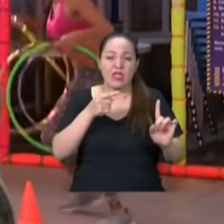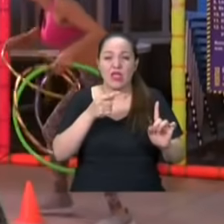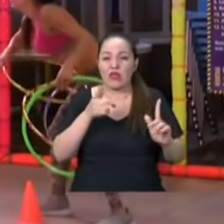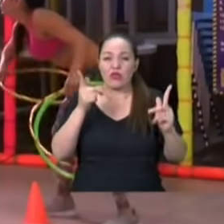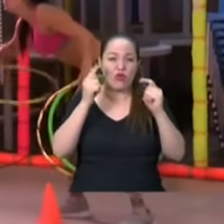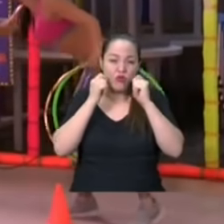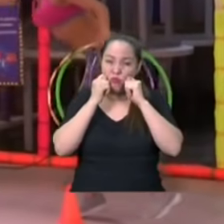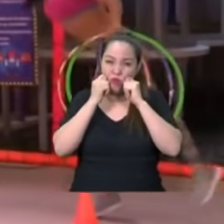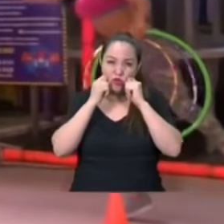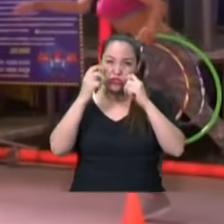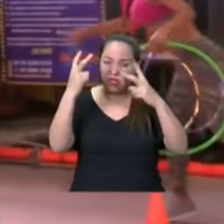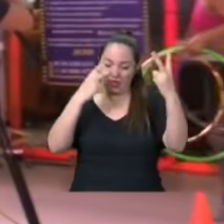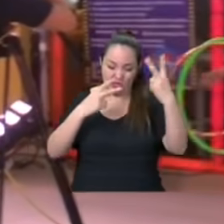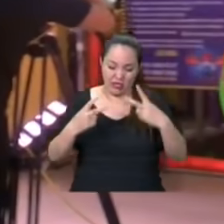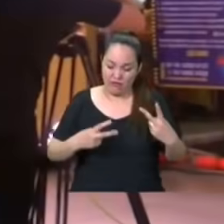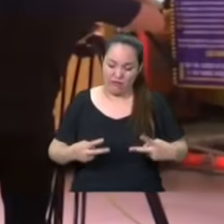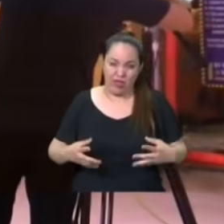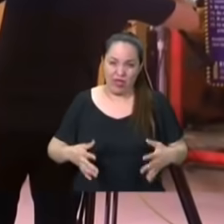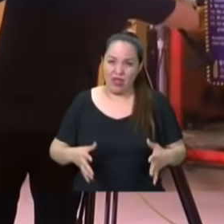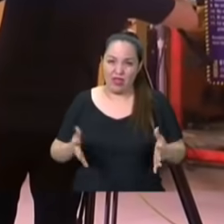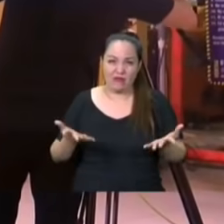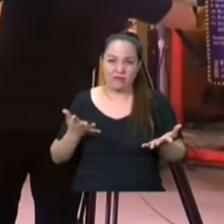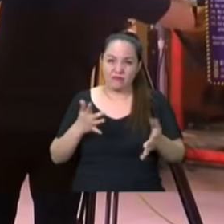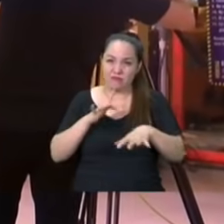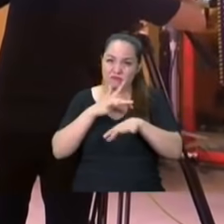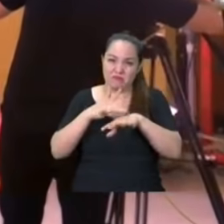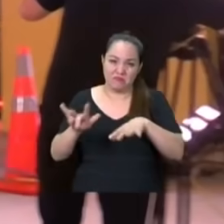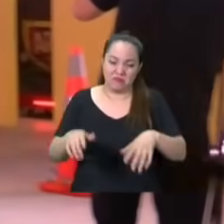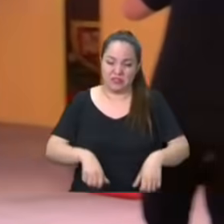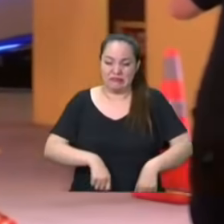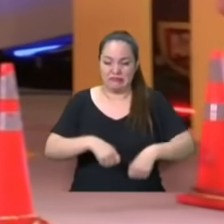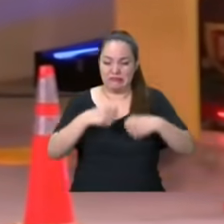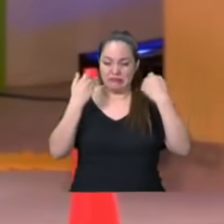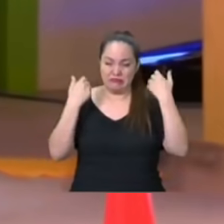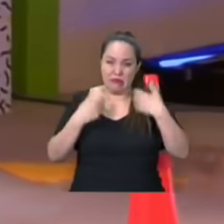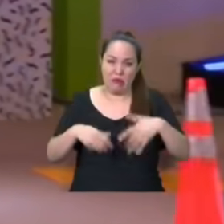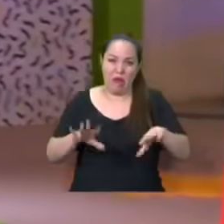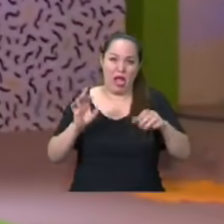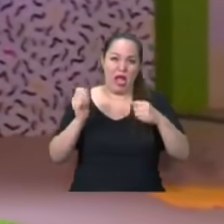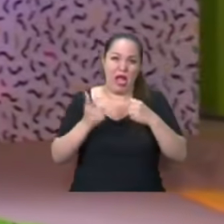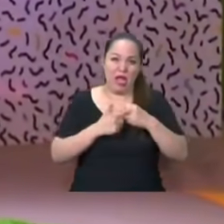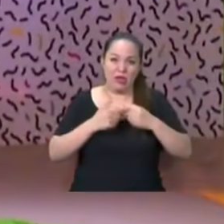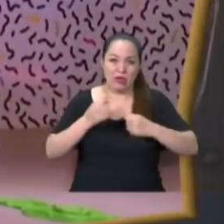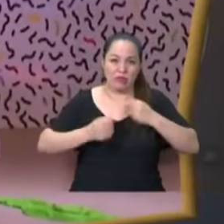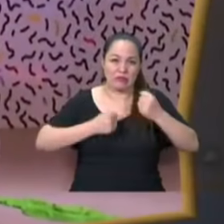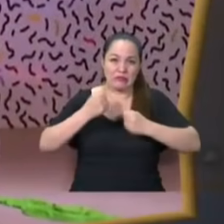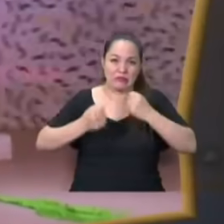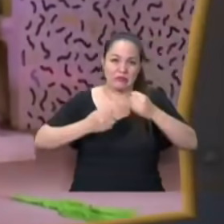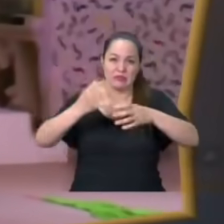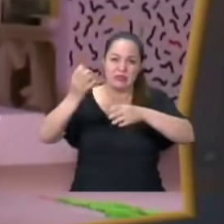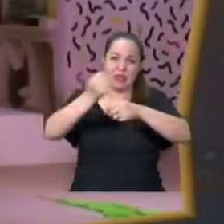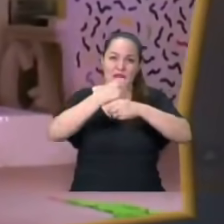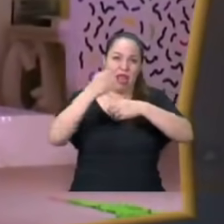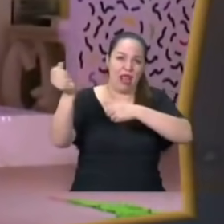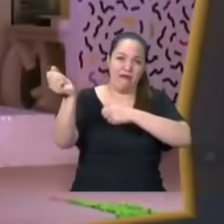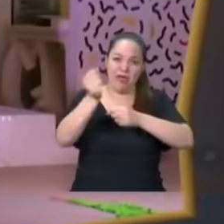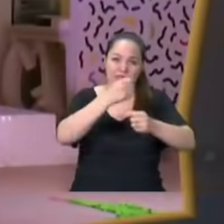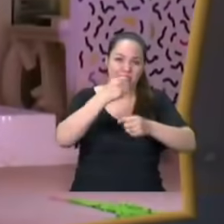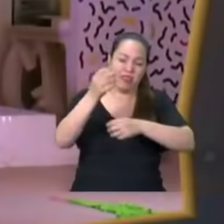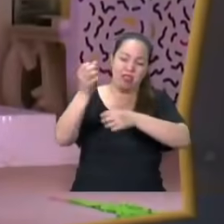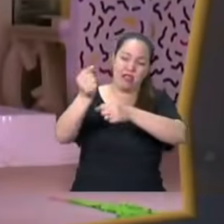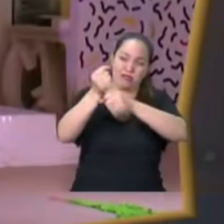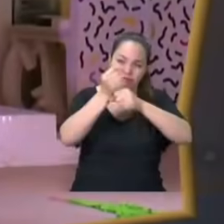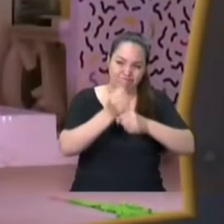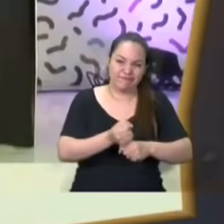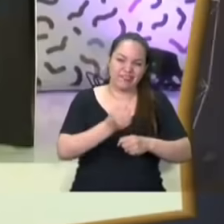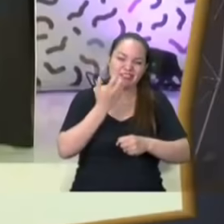termine. Y ahí va tras la bandera y lo ha logrado. Muy bien. Bien por